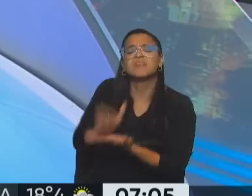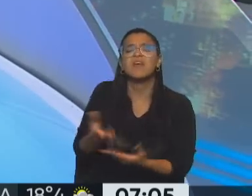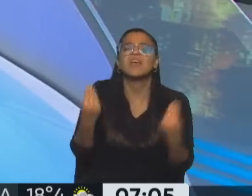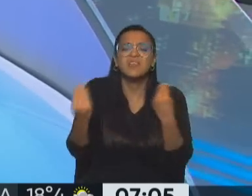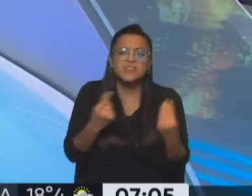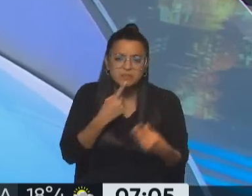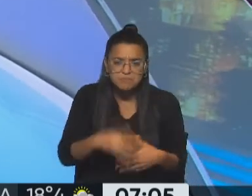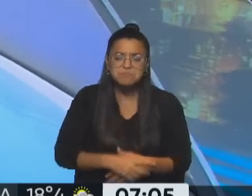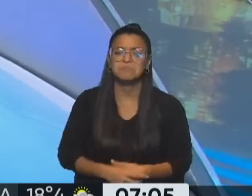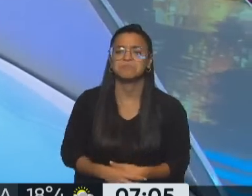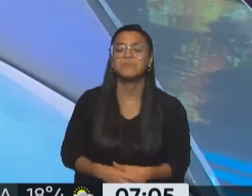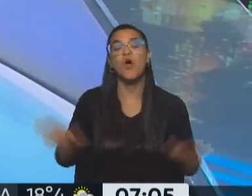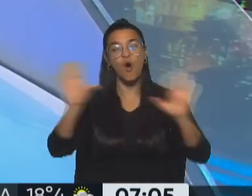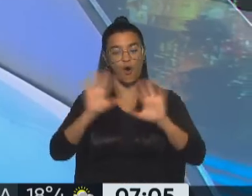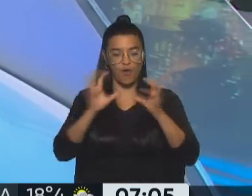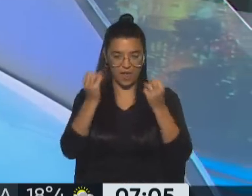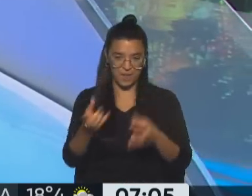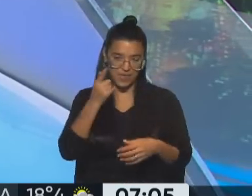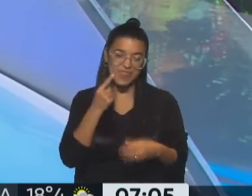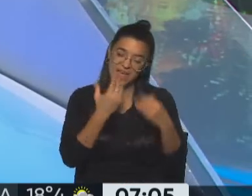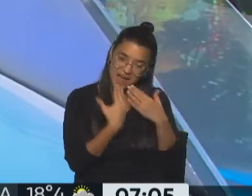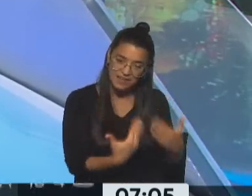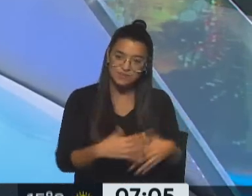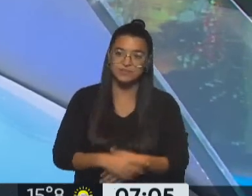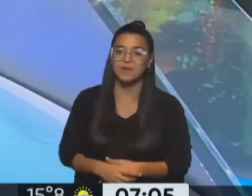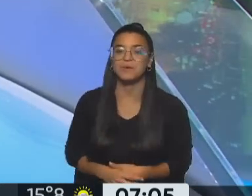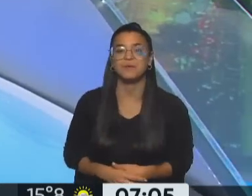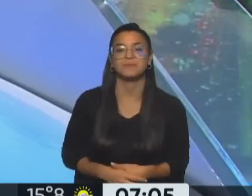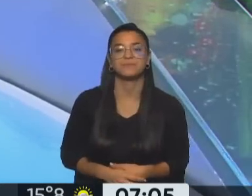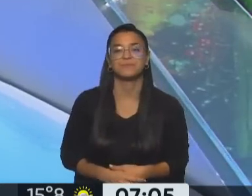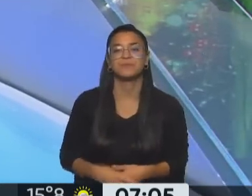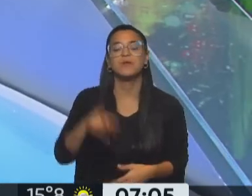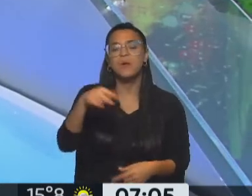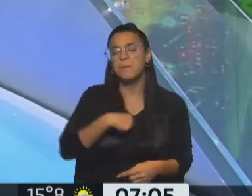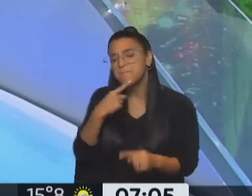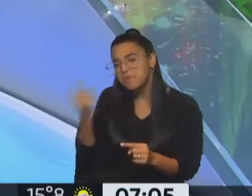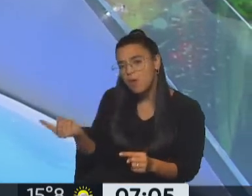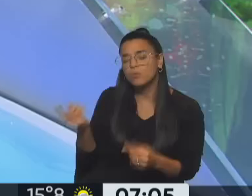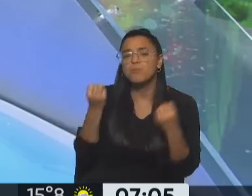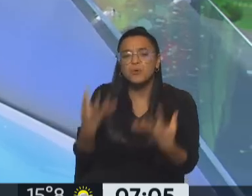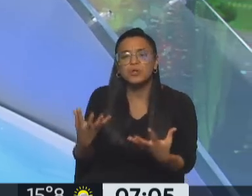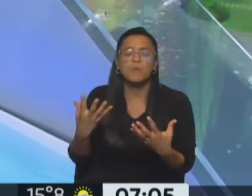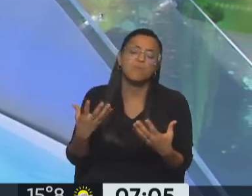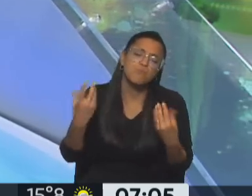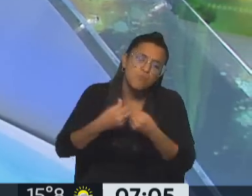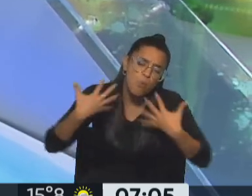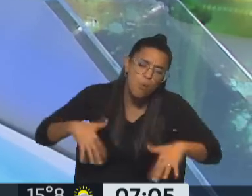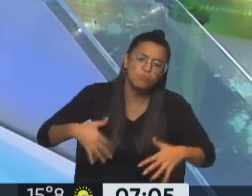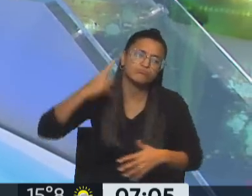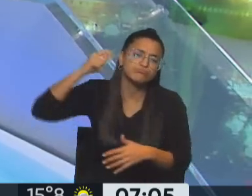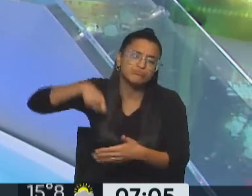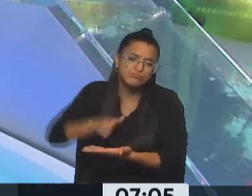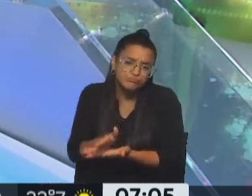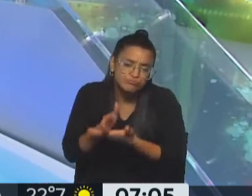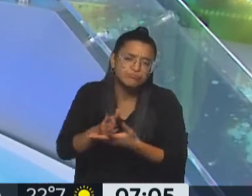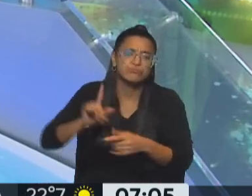Bienvenido presencialmente. Bueno, buen día, gracias. Muy buen día. ¿Te podemos hacer una pregunta en el comienzo? Sí, claro. A ver, porque ha hablado muchísimo del fallo, la